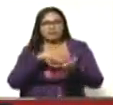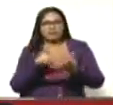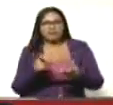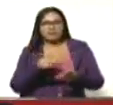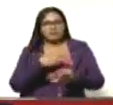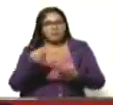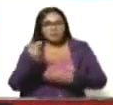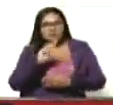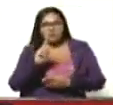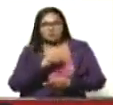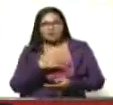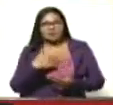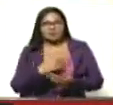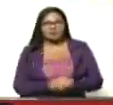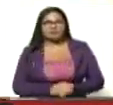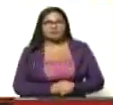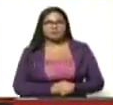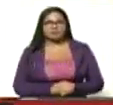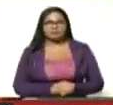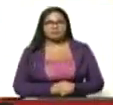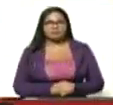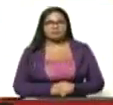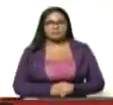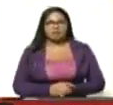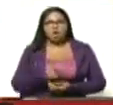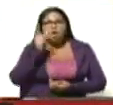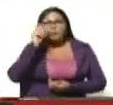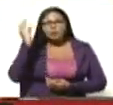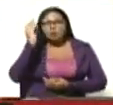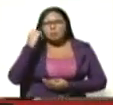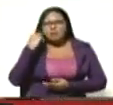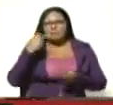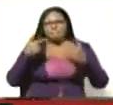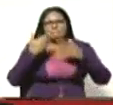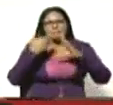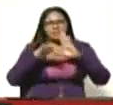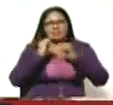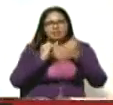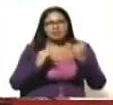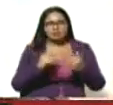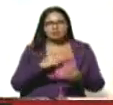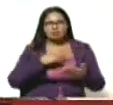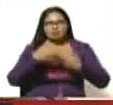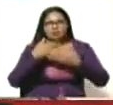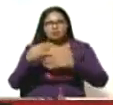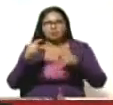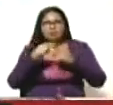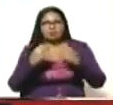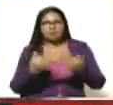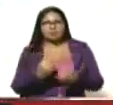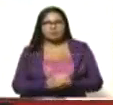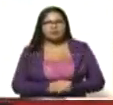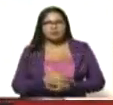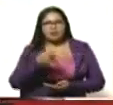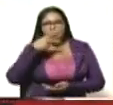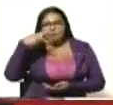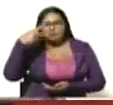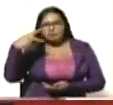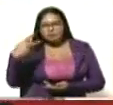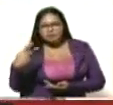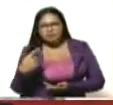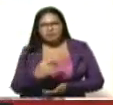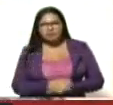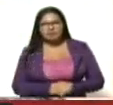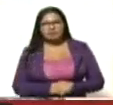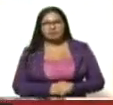quiero ir. Freddy, tu mensaje y también las expectativas que tienes antes de despedirnos. Compartir la palabra, que la poesía es